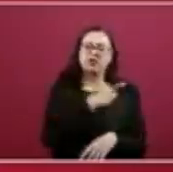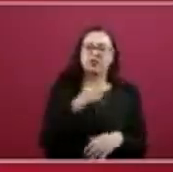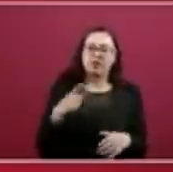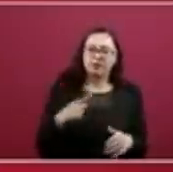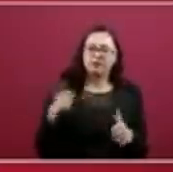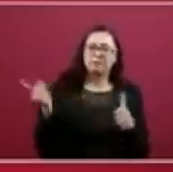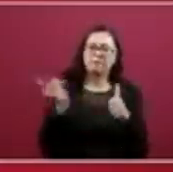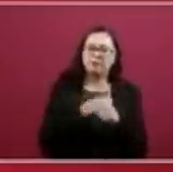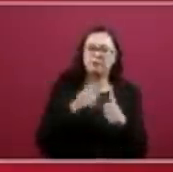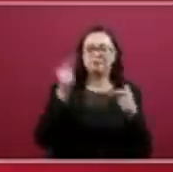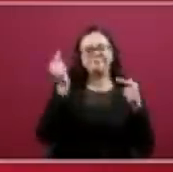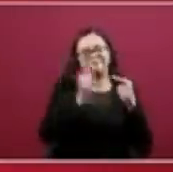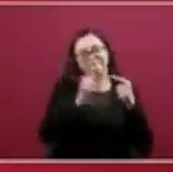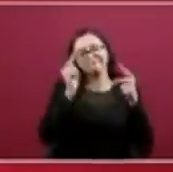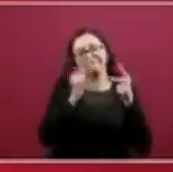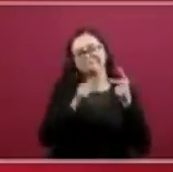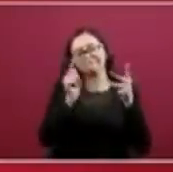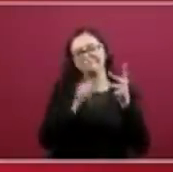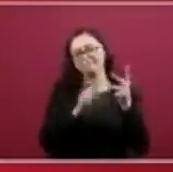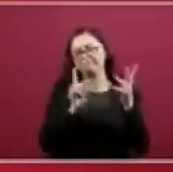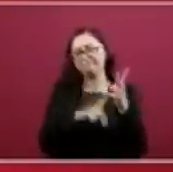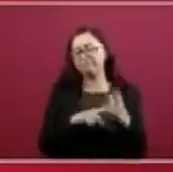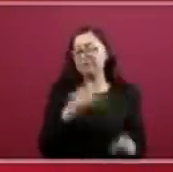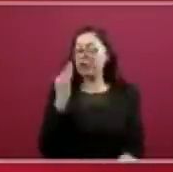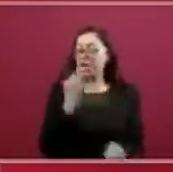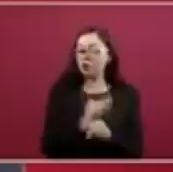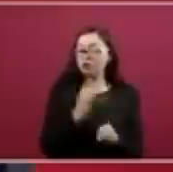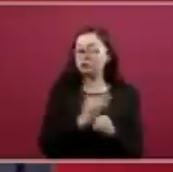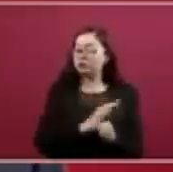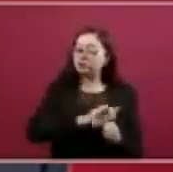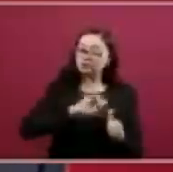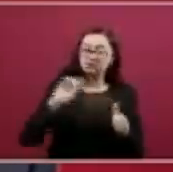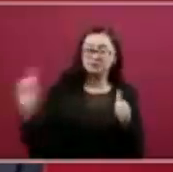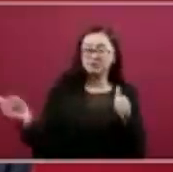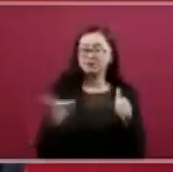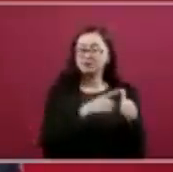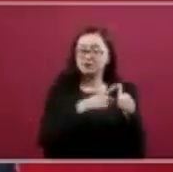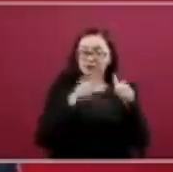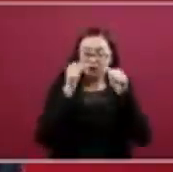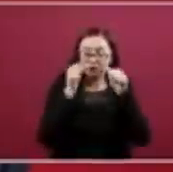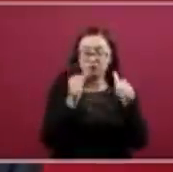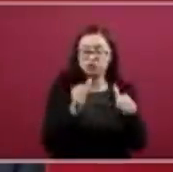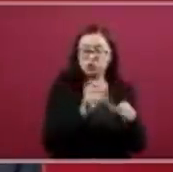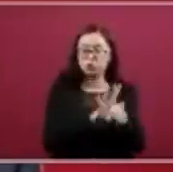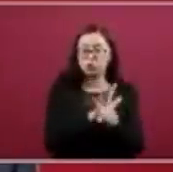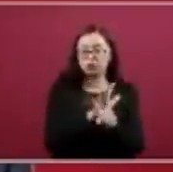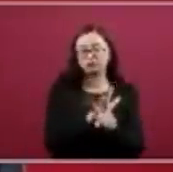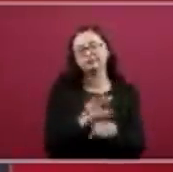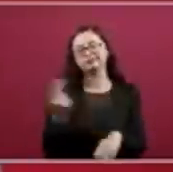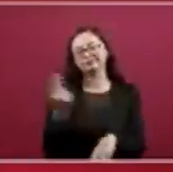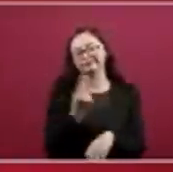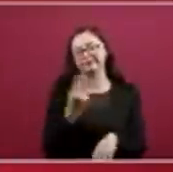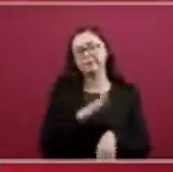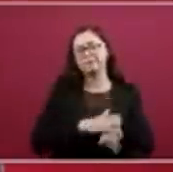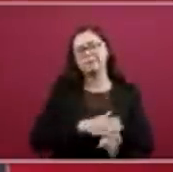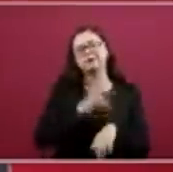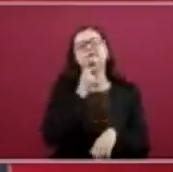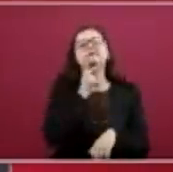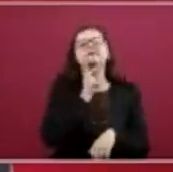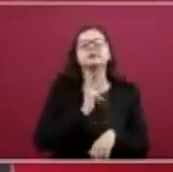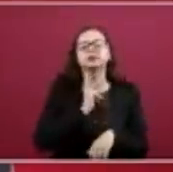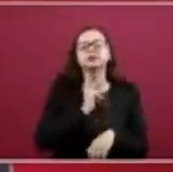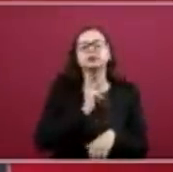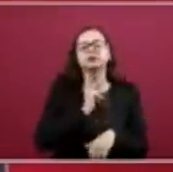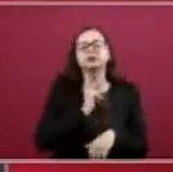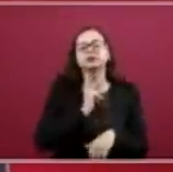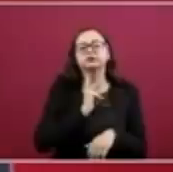ahora lo que queremos es que se tenga producción, que